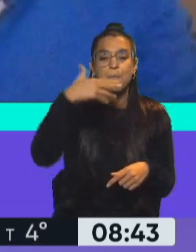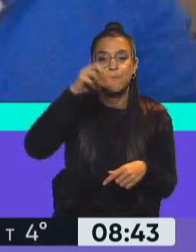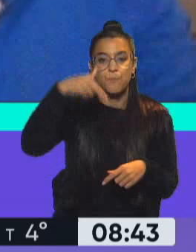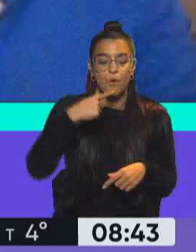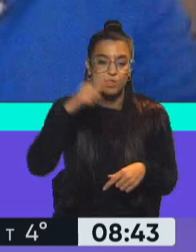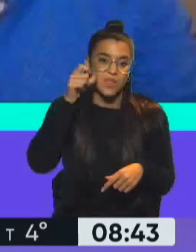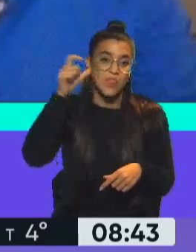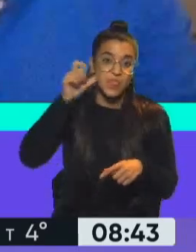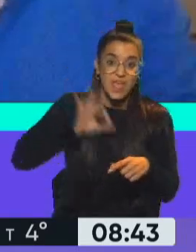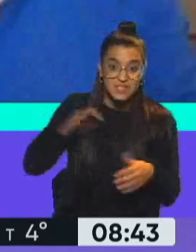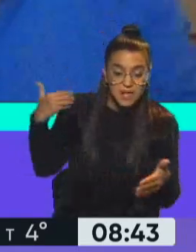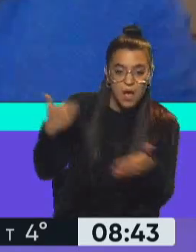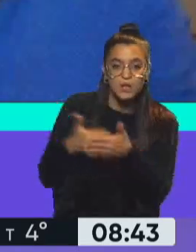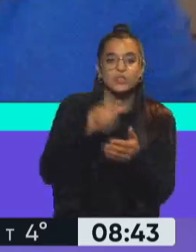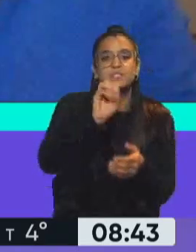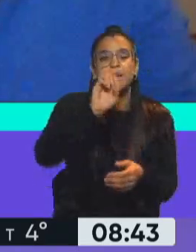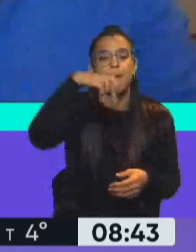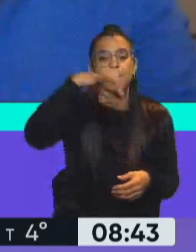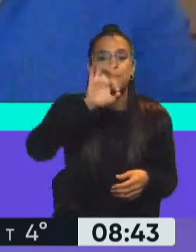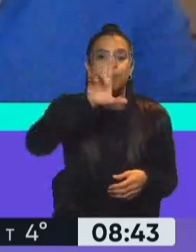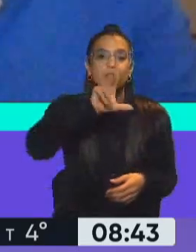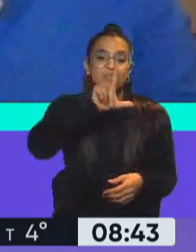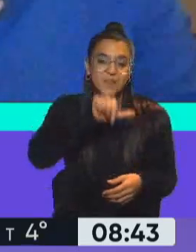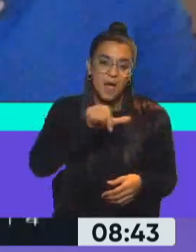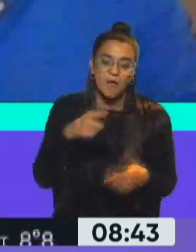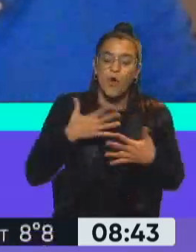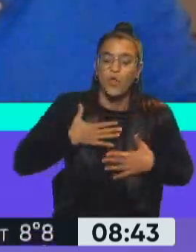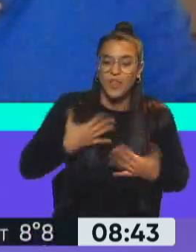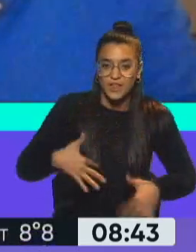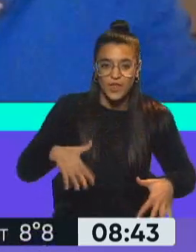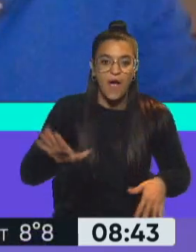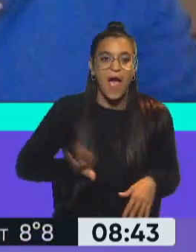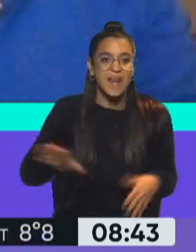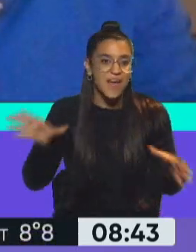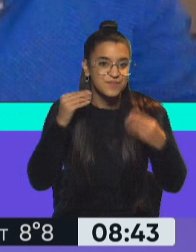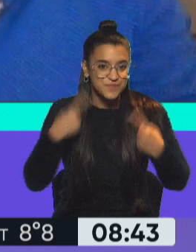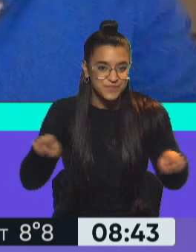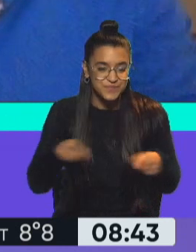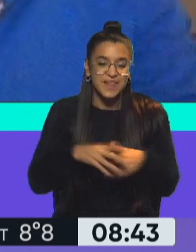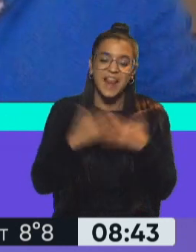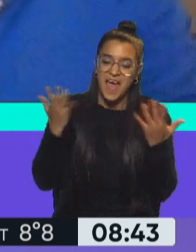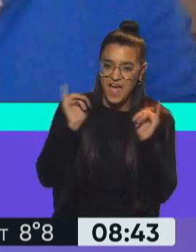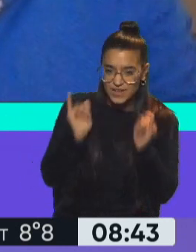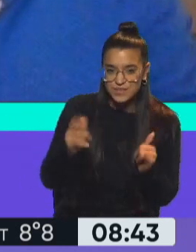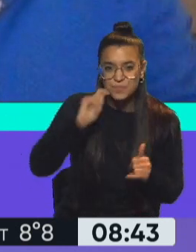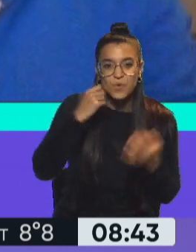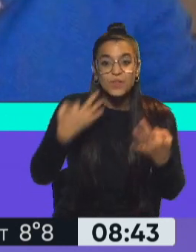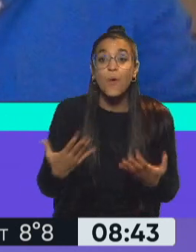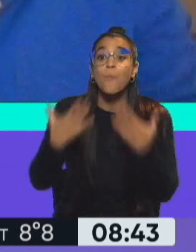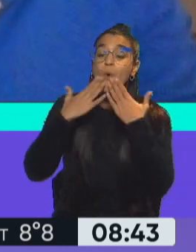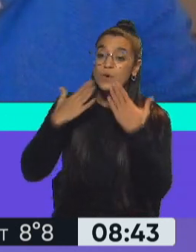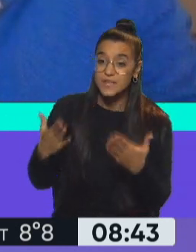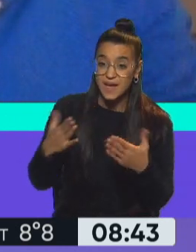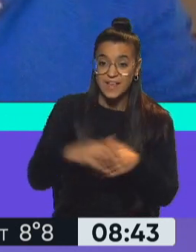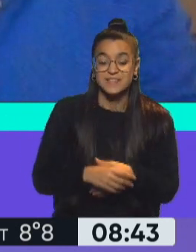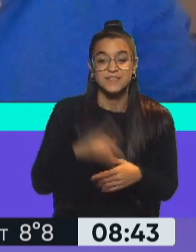los últimos 10 años, se llama Porta y estamos muy contentos y con muchas ganas de escucharlo. Claro que sí, lindísimo. Alejito, muchísimas